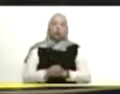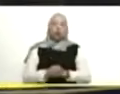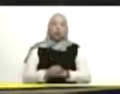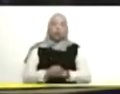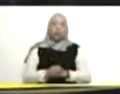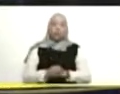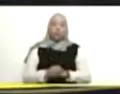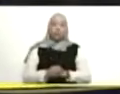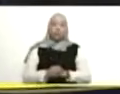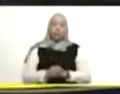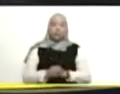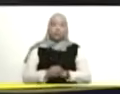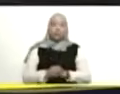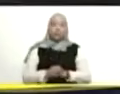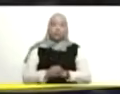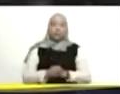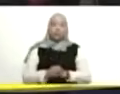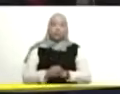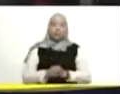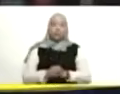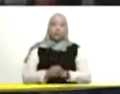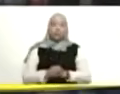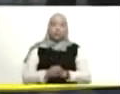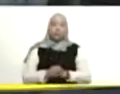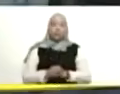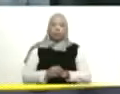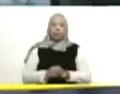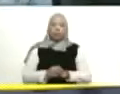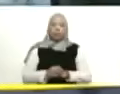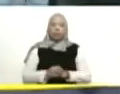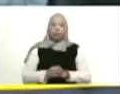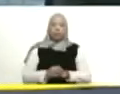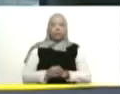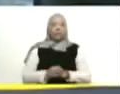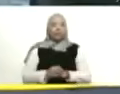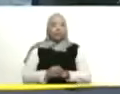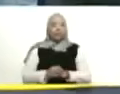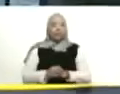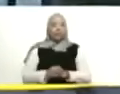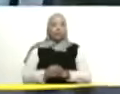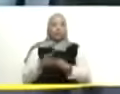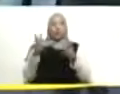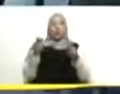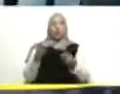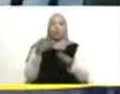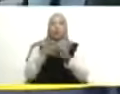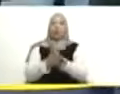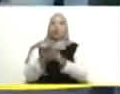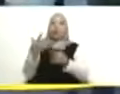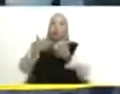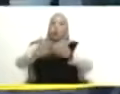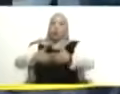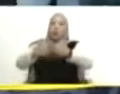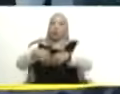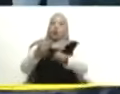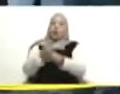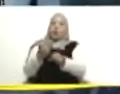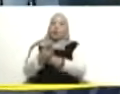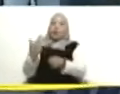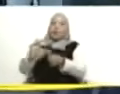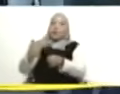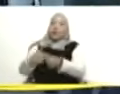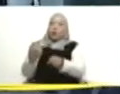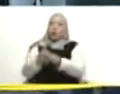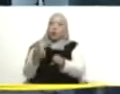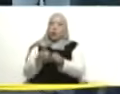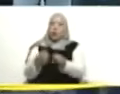puedan ver con sus propios ojos. Y ahora vamos a mostrar la nueva y poderosa industria petrolera recuperada con